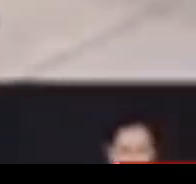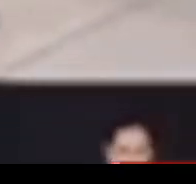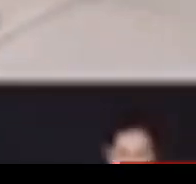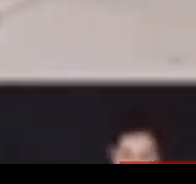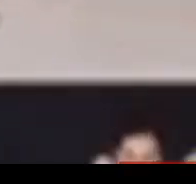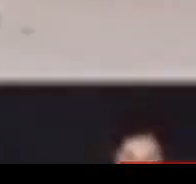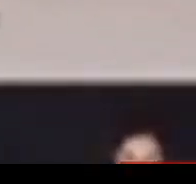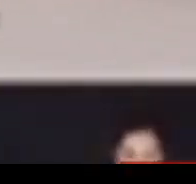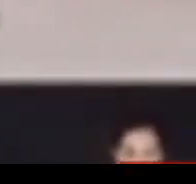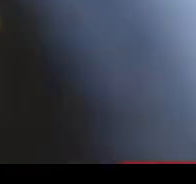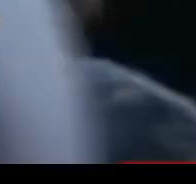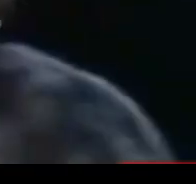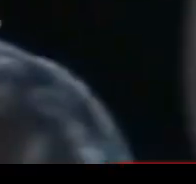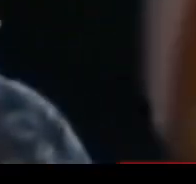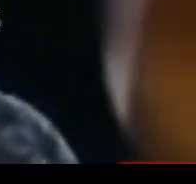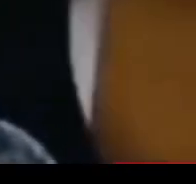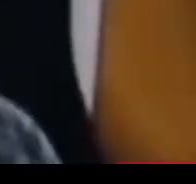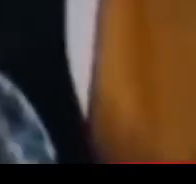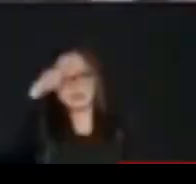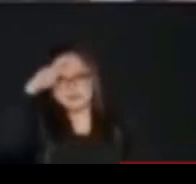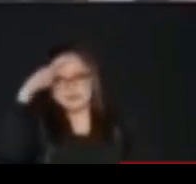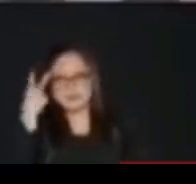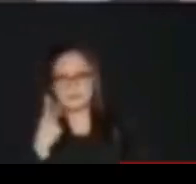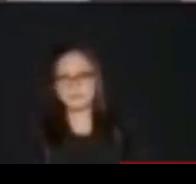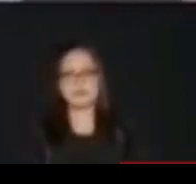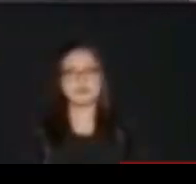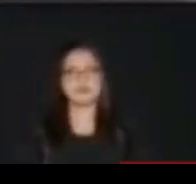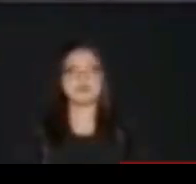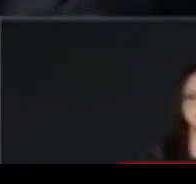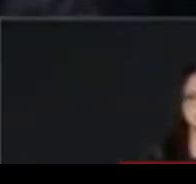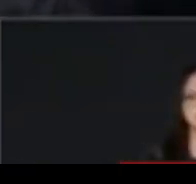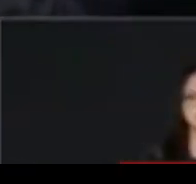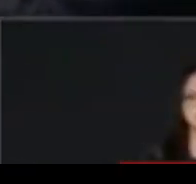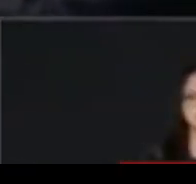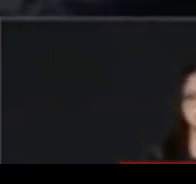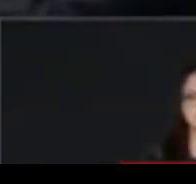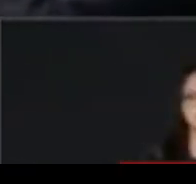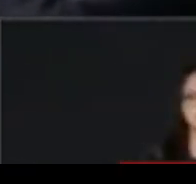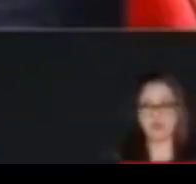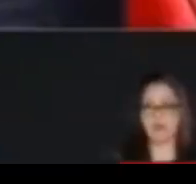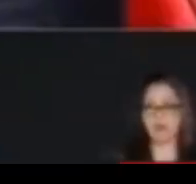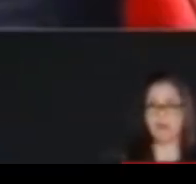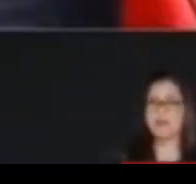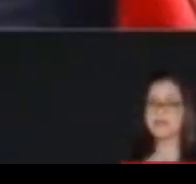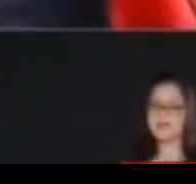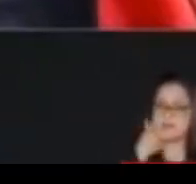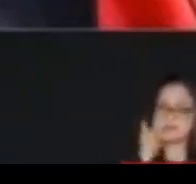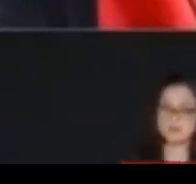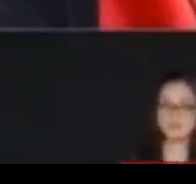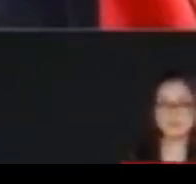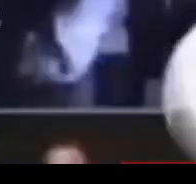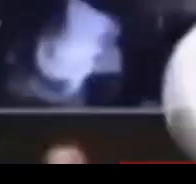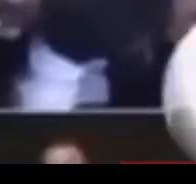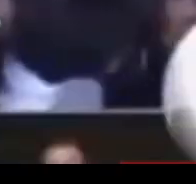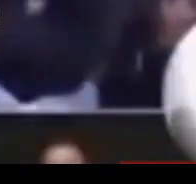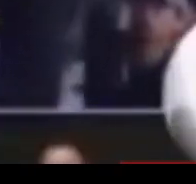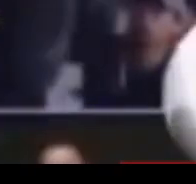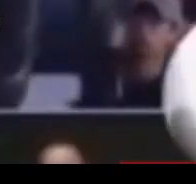que la situación, aunque nos la quiere pintar, pues que estamos muy felices